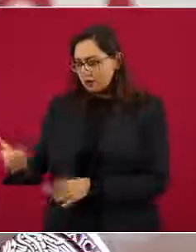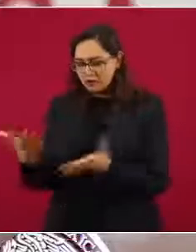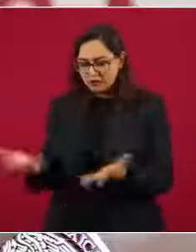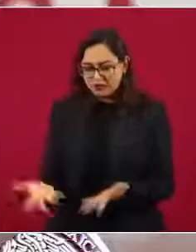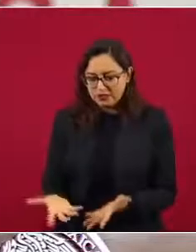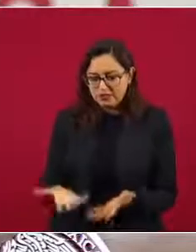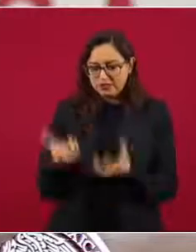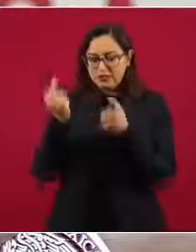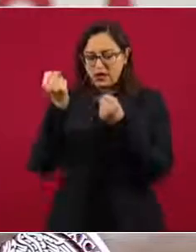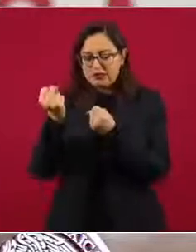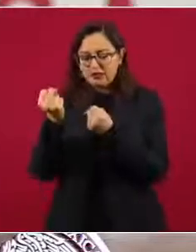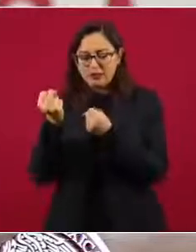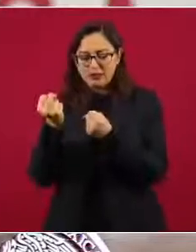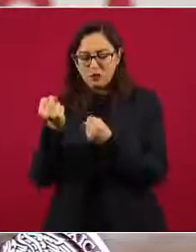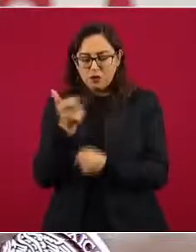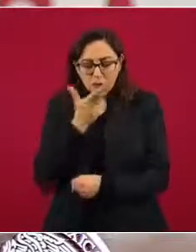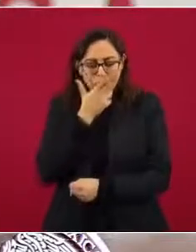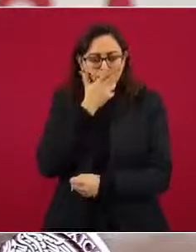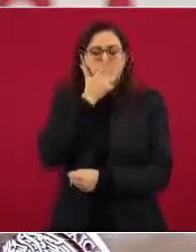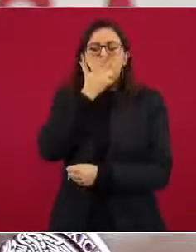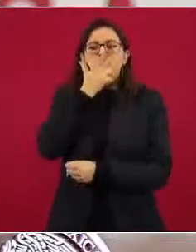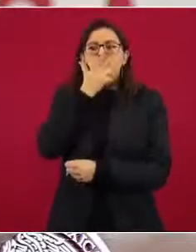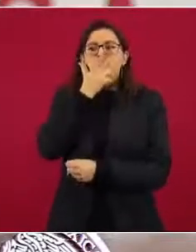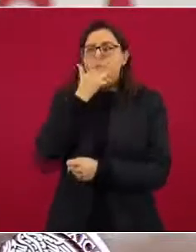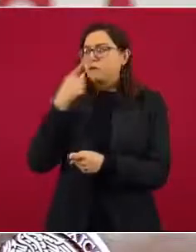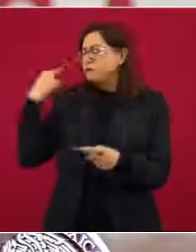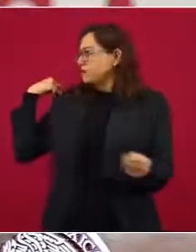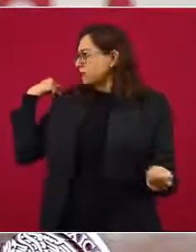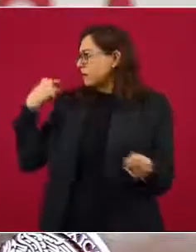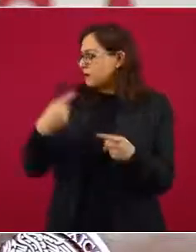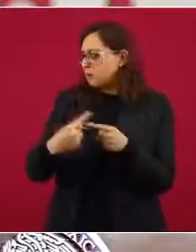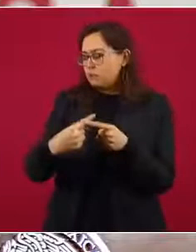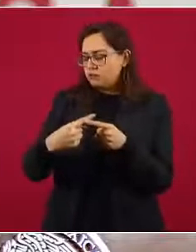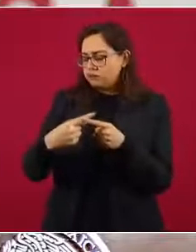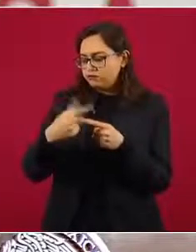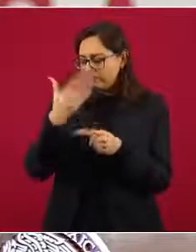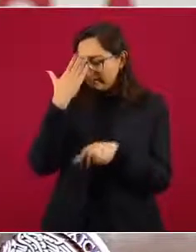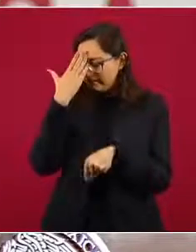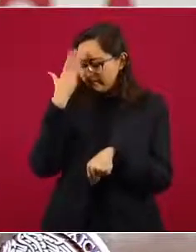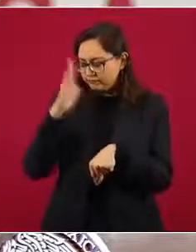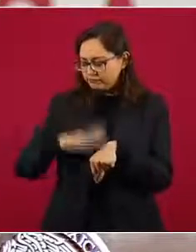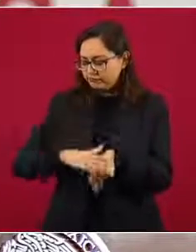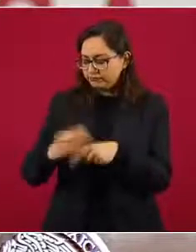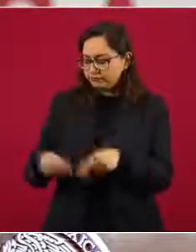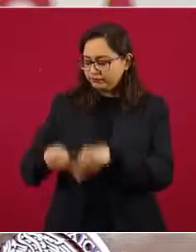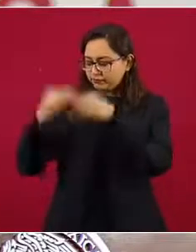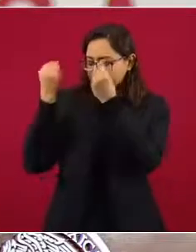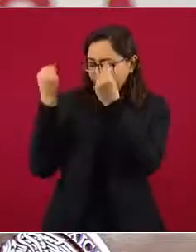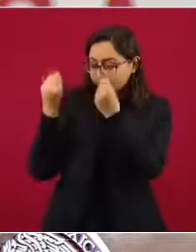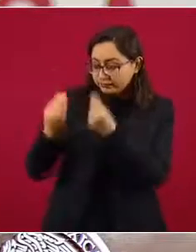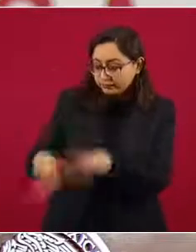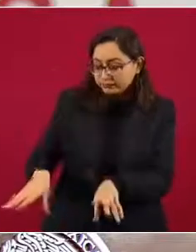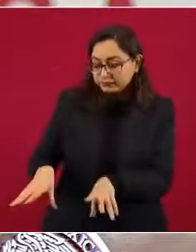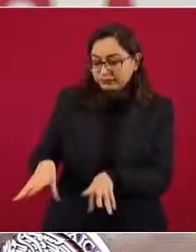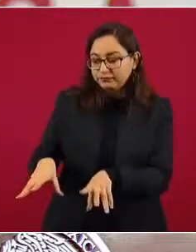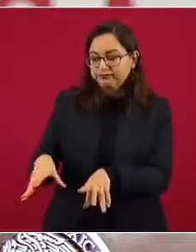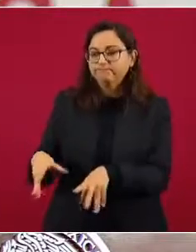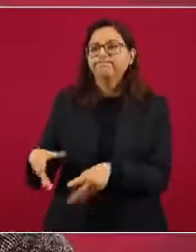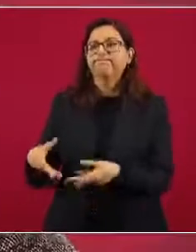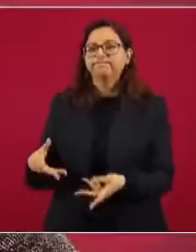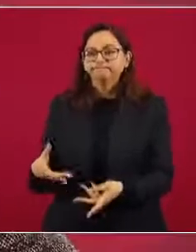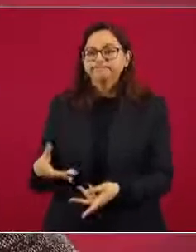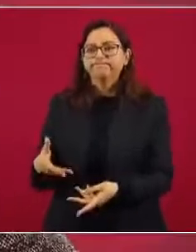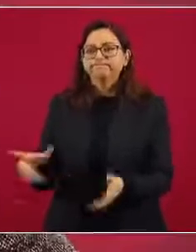y entonces recordaremos todo aquello que perdimos y seguiremos aprendiendo todo lo que no